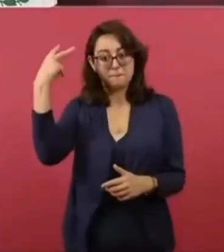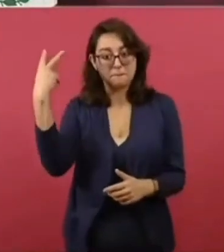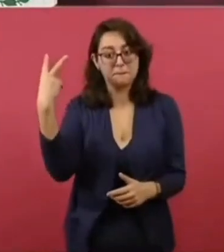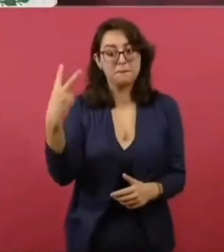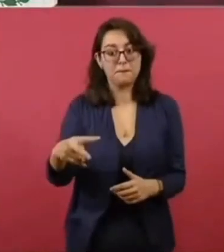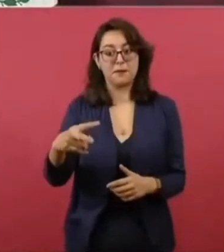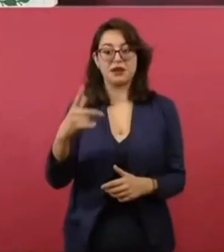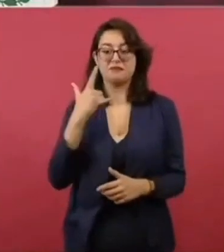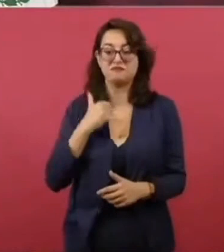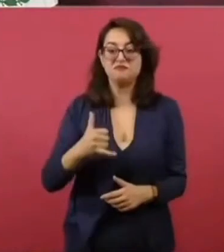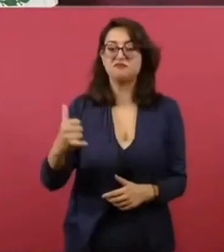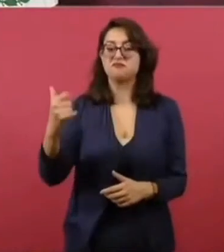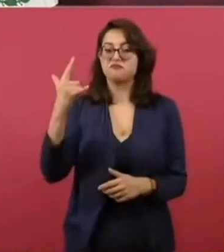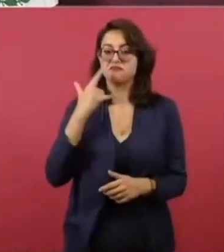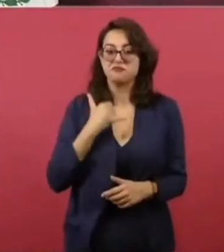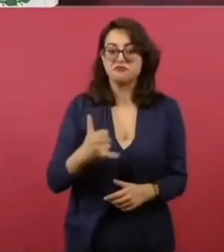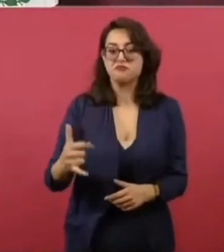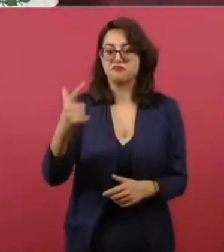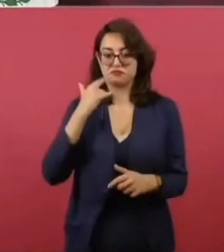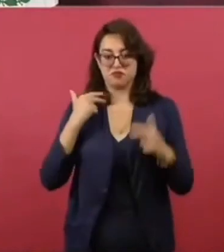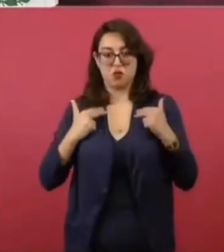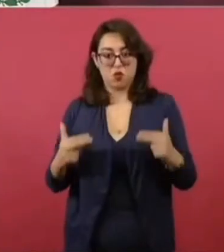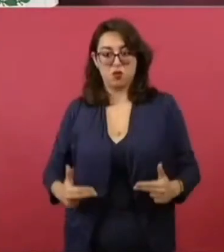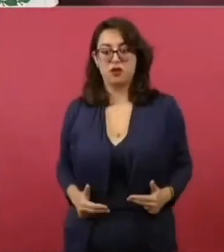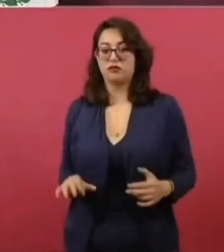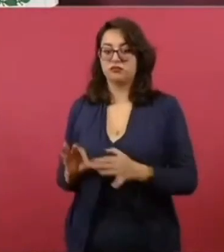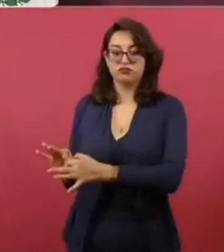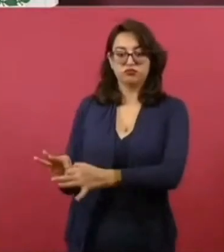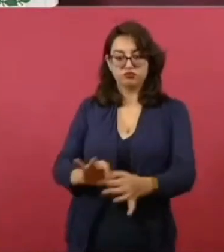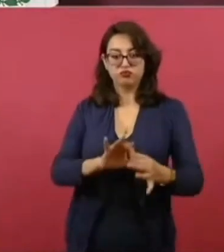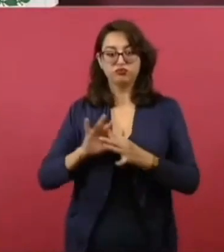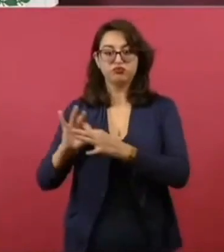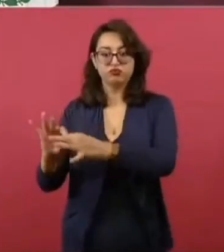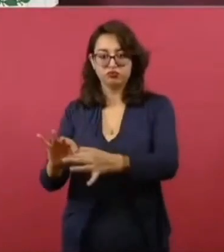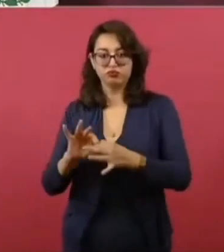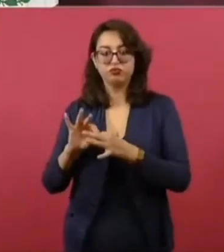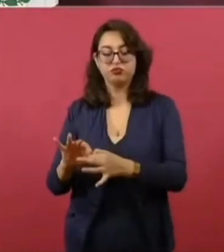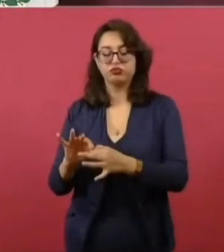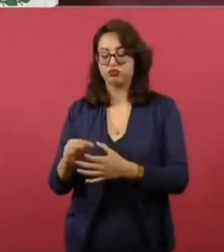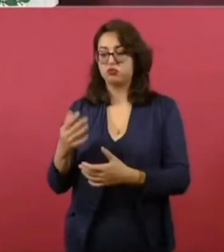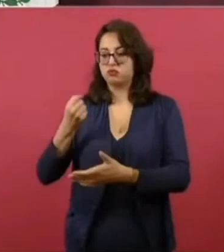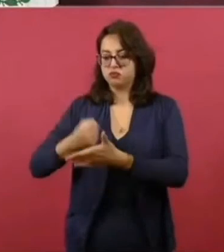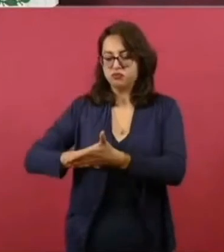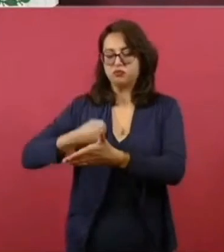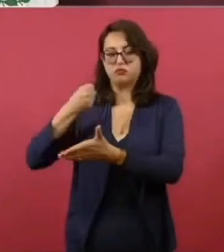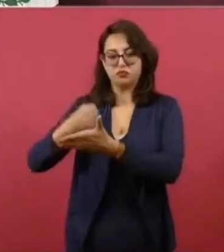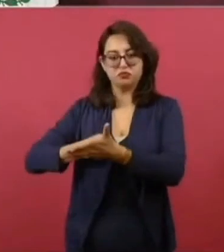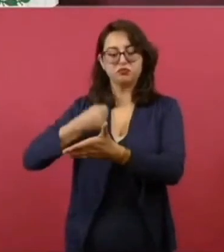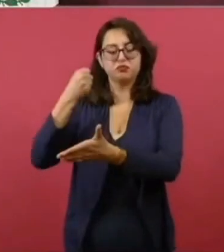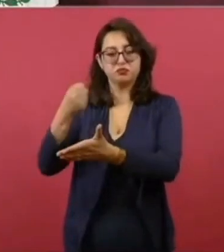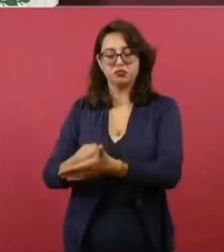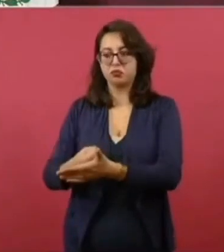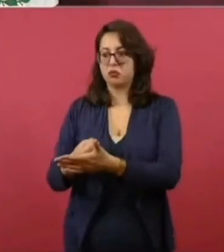que enarbolamos la bandera del humanismo mexicano, poco a poco fuimos promoviendo un